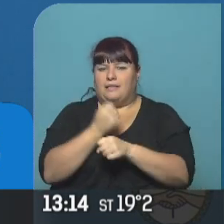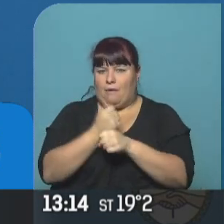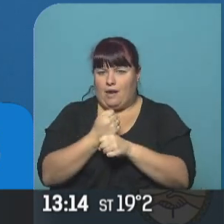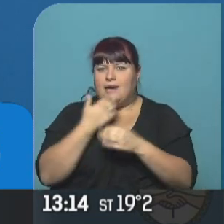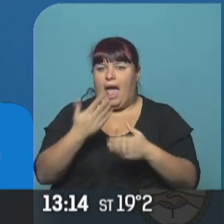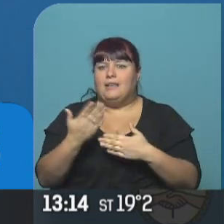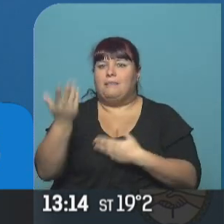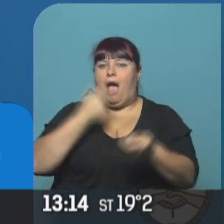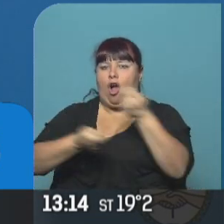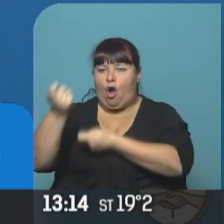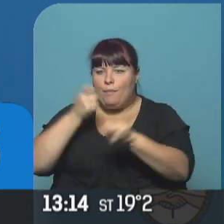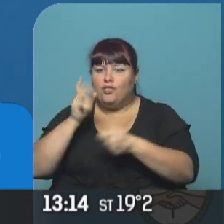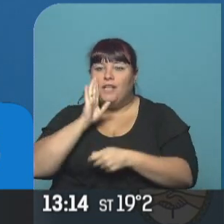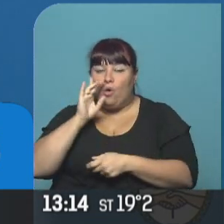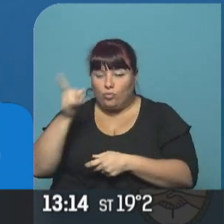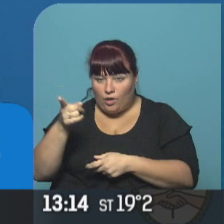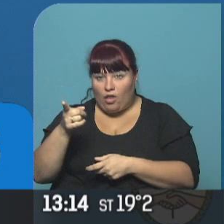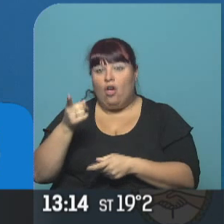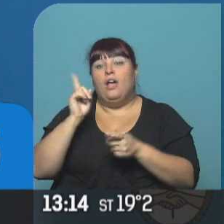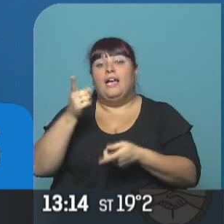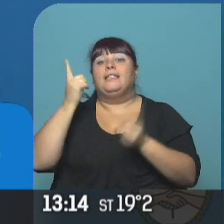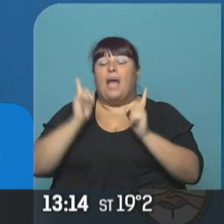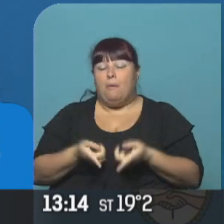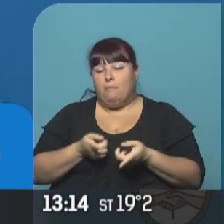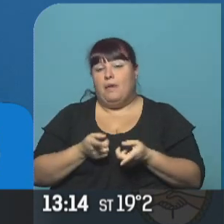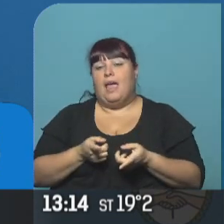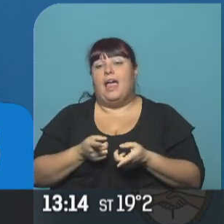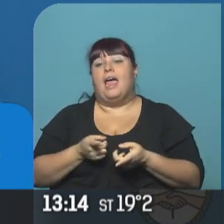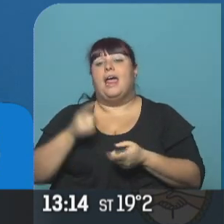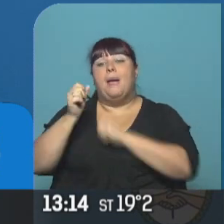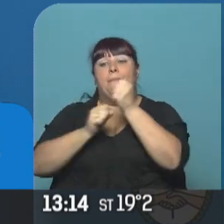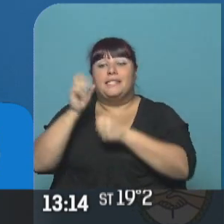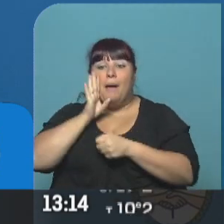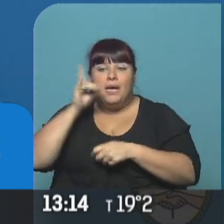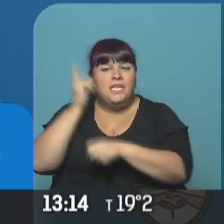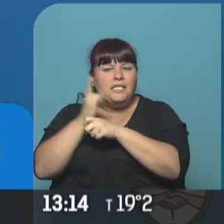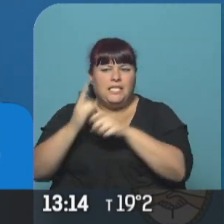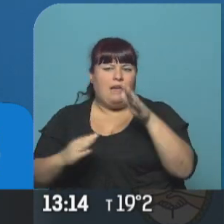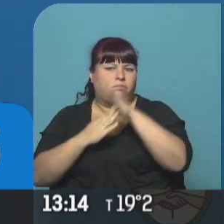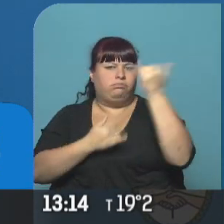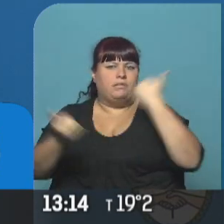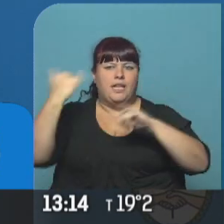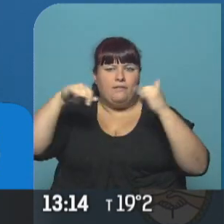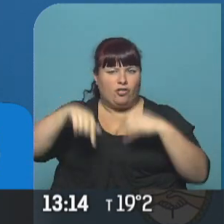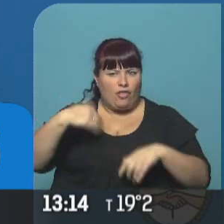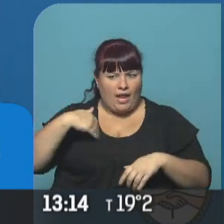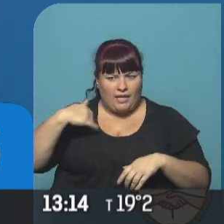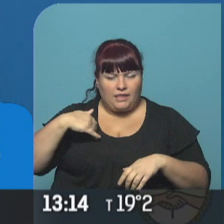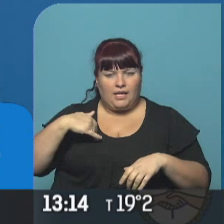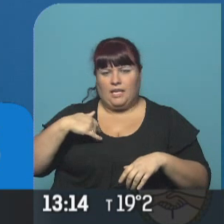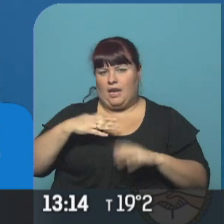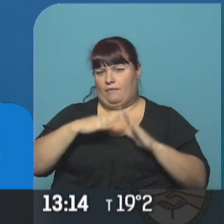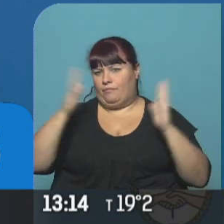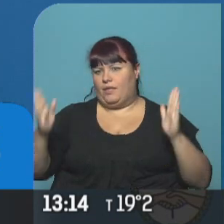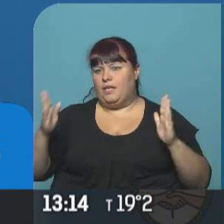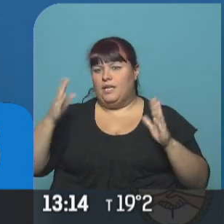partir de aumentar el comercio en los Estados Unidos y a partir de que las empresas americanas, que siempre han liderado la inversión en la Argentina en